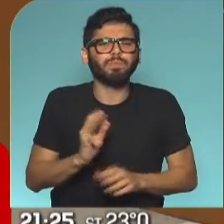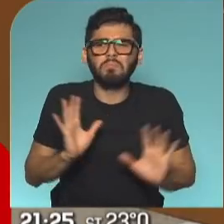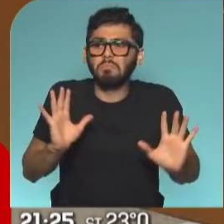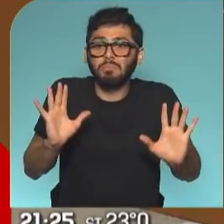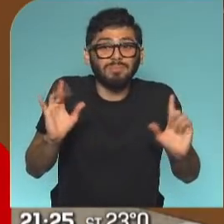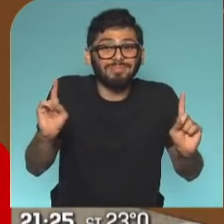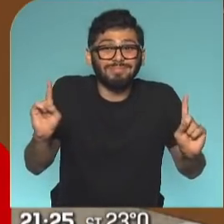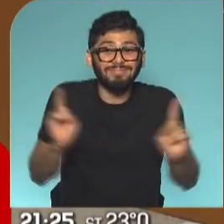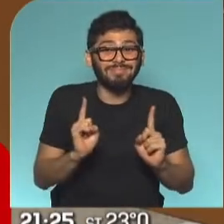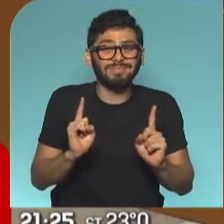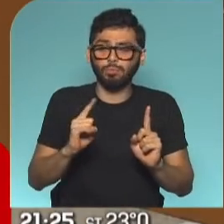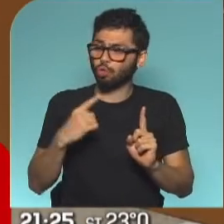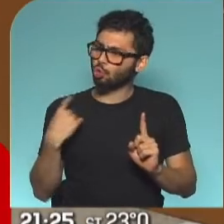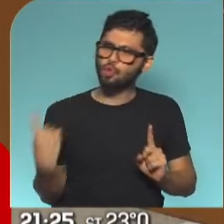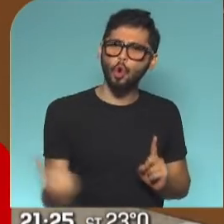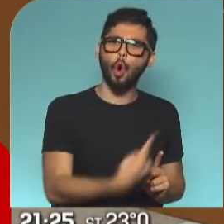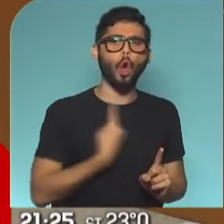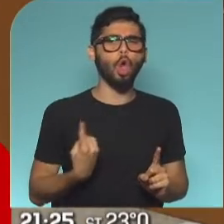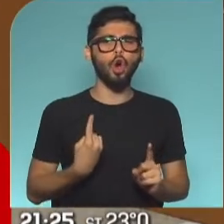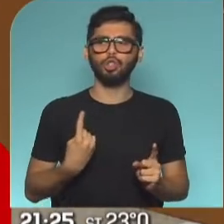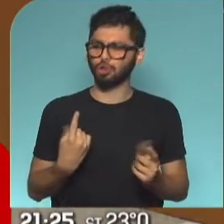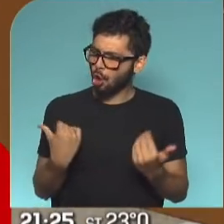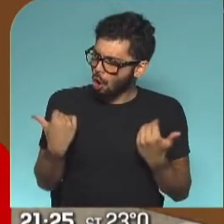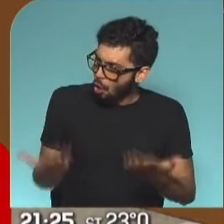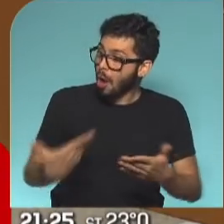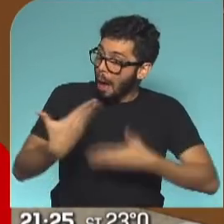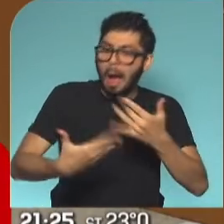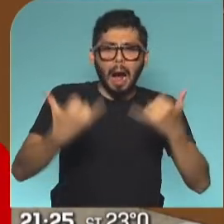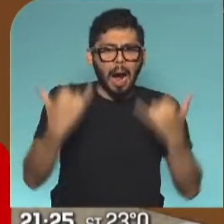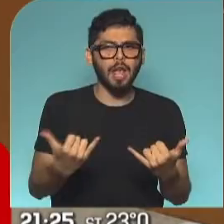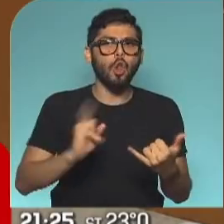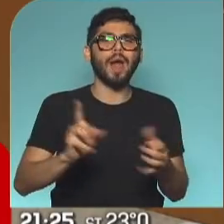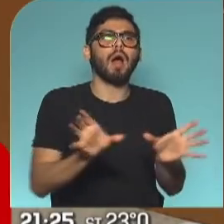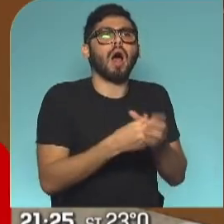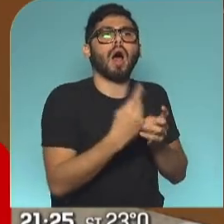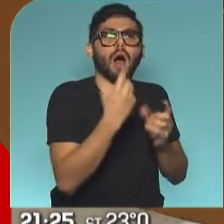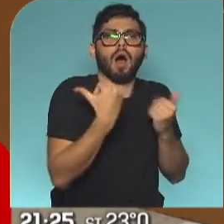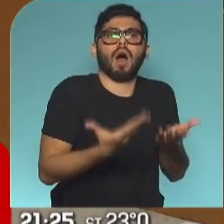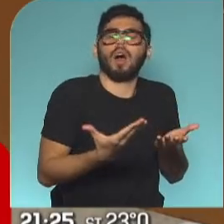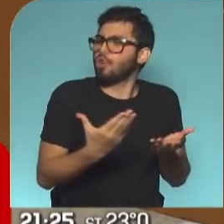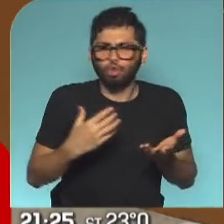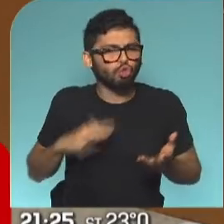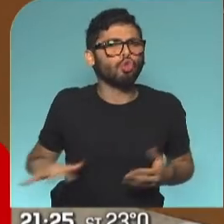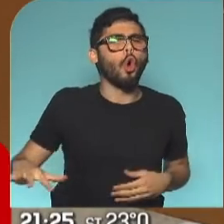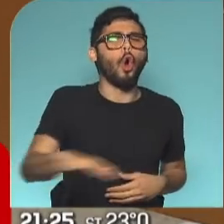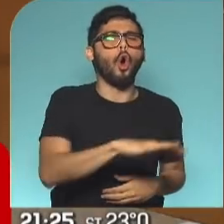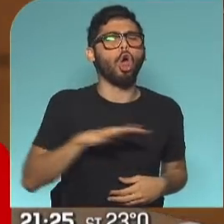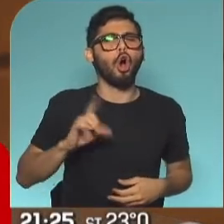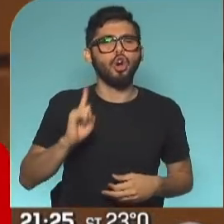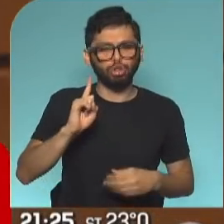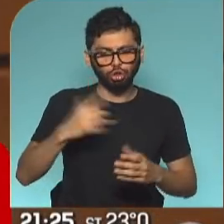que todos tengamos oportunidad de crecer y desarrollarnos, no solamente algunos, que todos